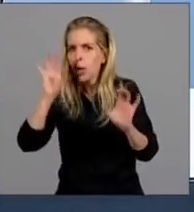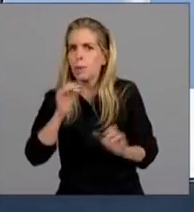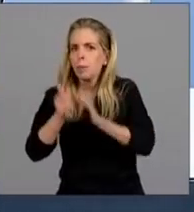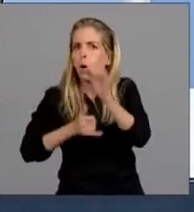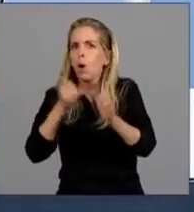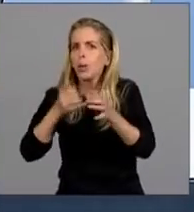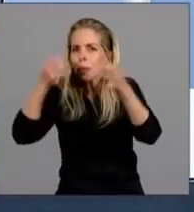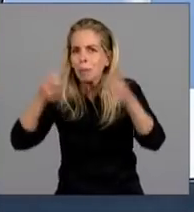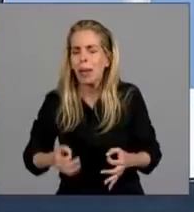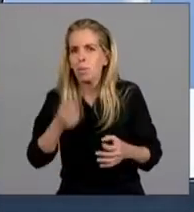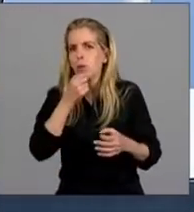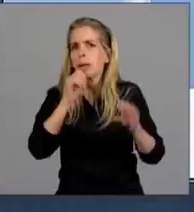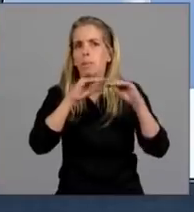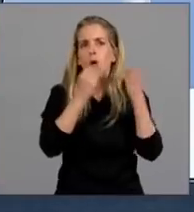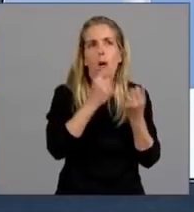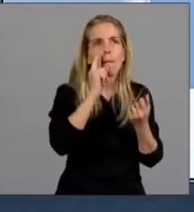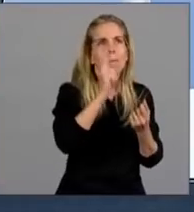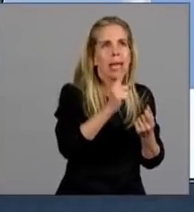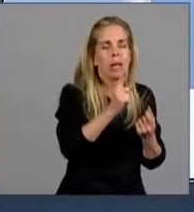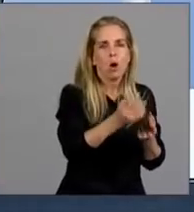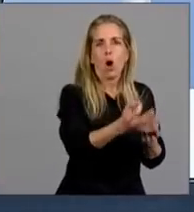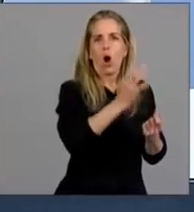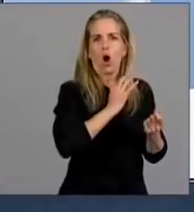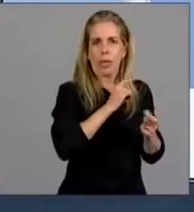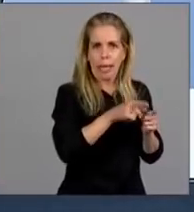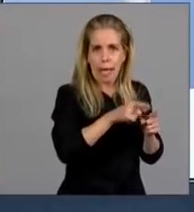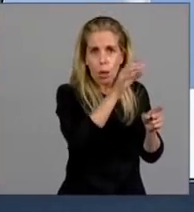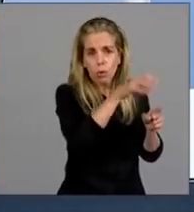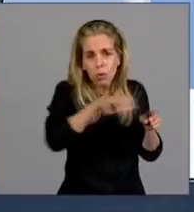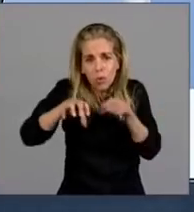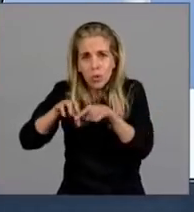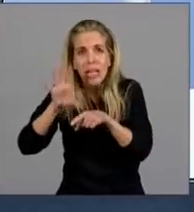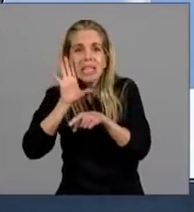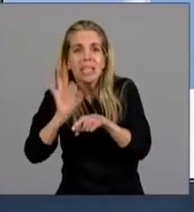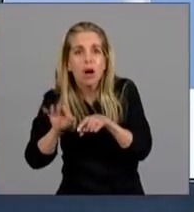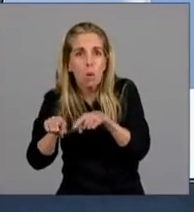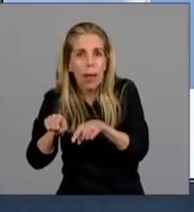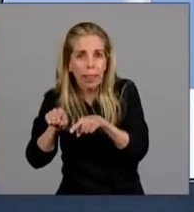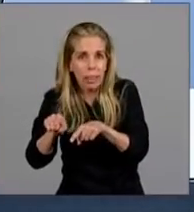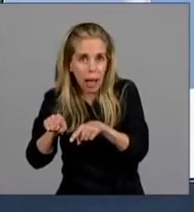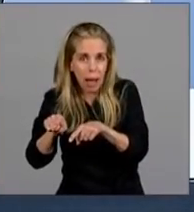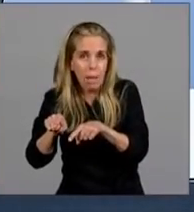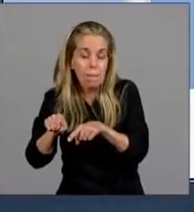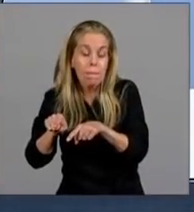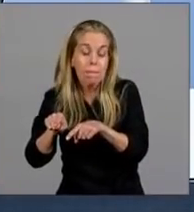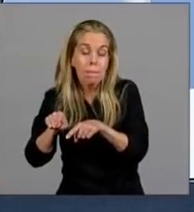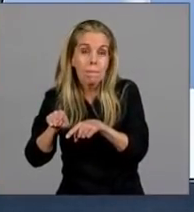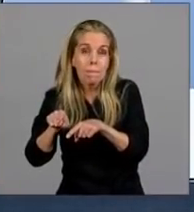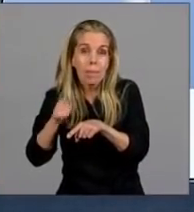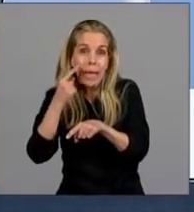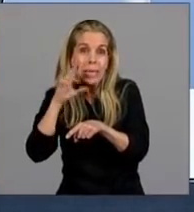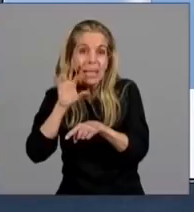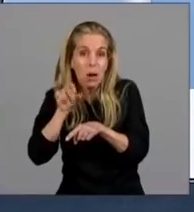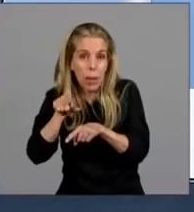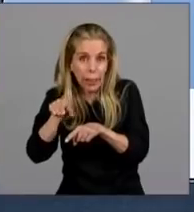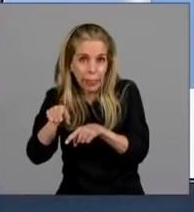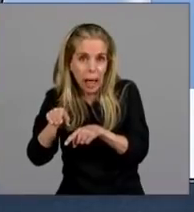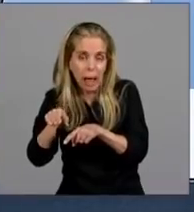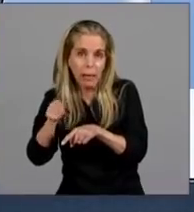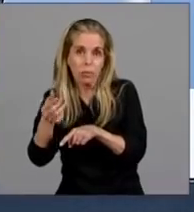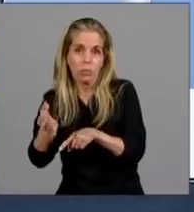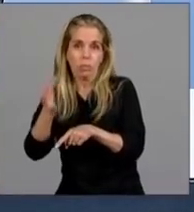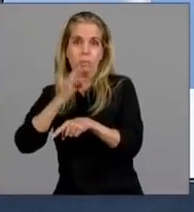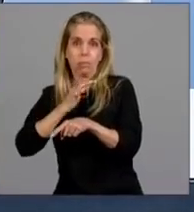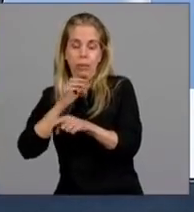1.000 casos en las estadísticas, 50 tienen la desgracia de tener la enfermedad en